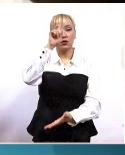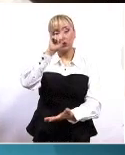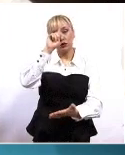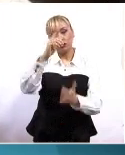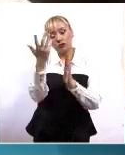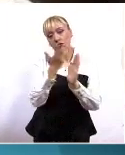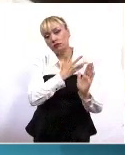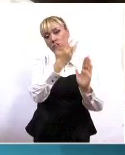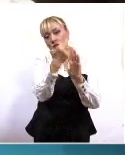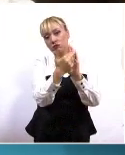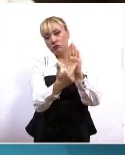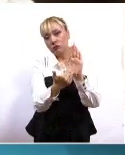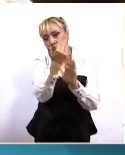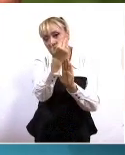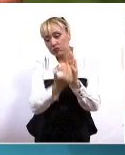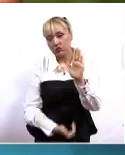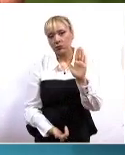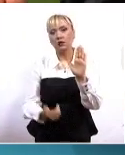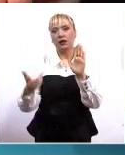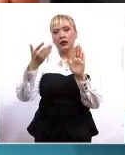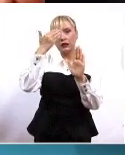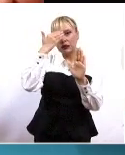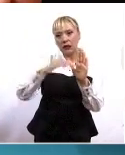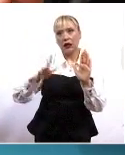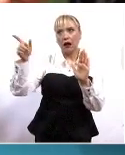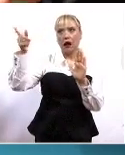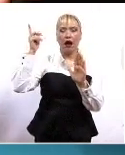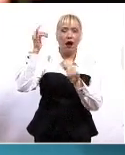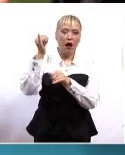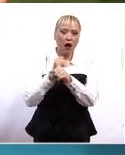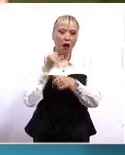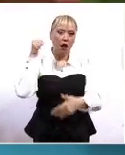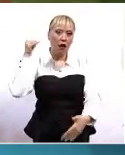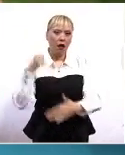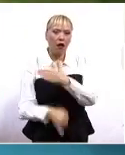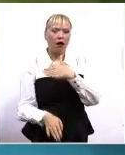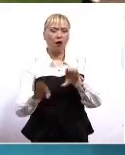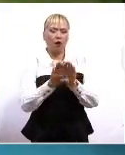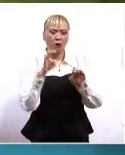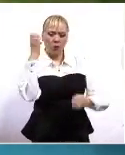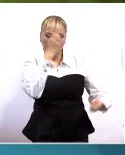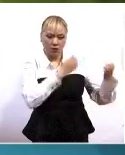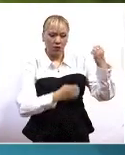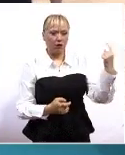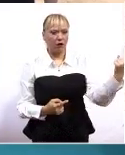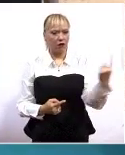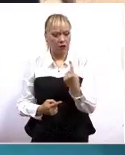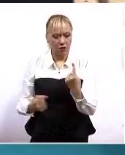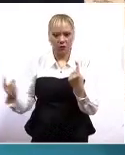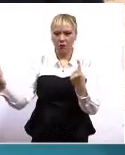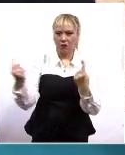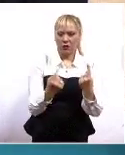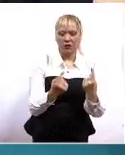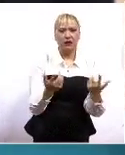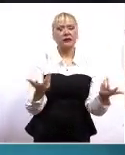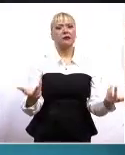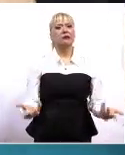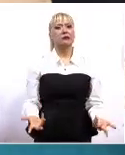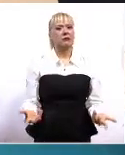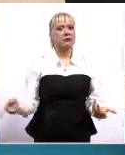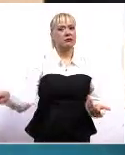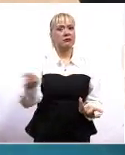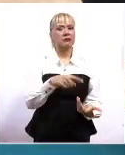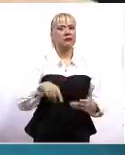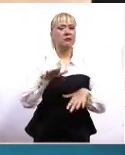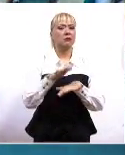Nación, que proveen del conocimiento para analizar en lo particular los aspectos inherentes a grupos